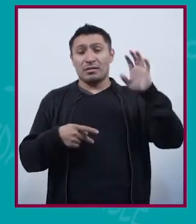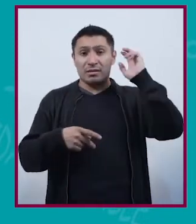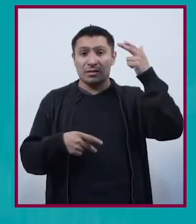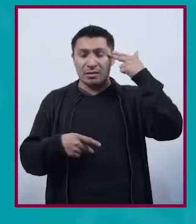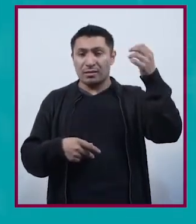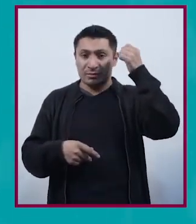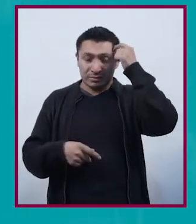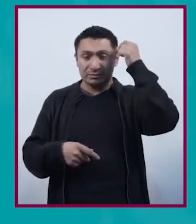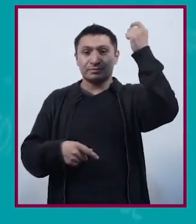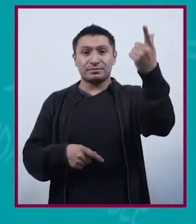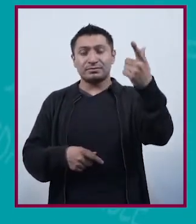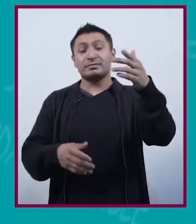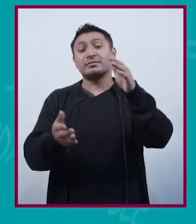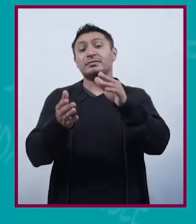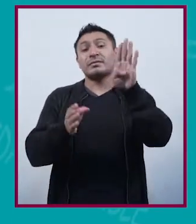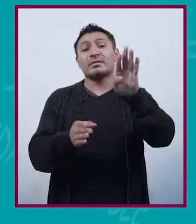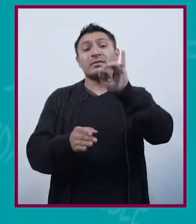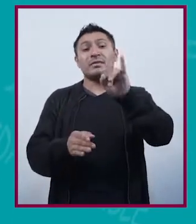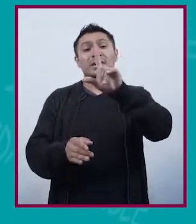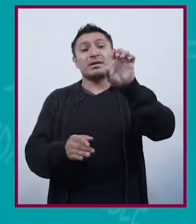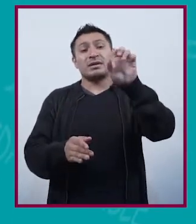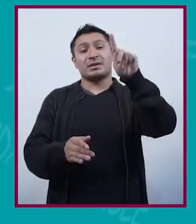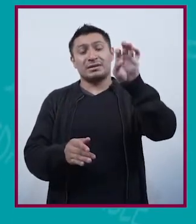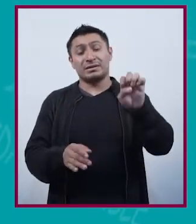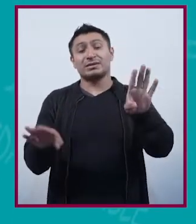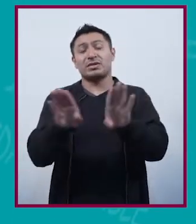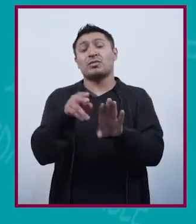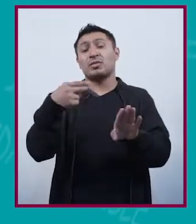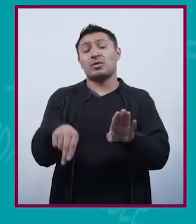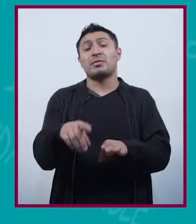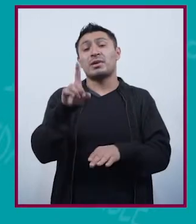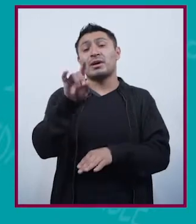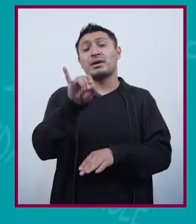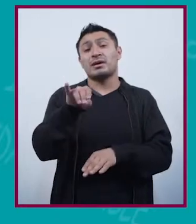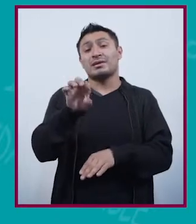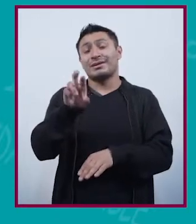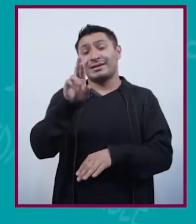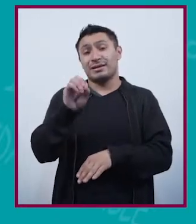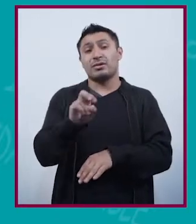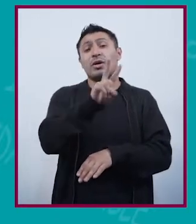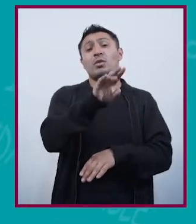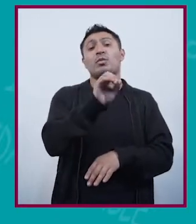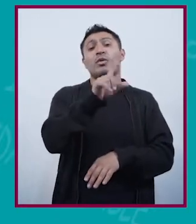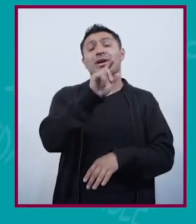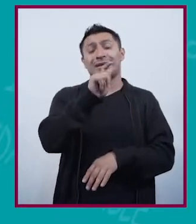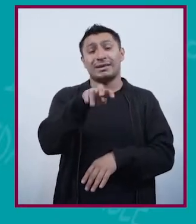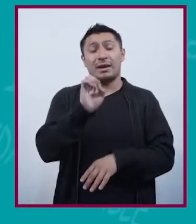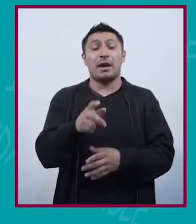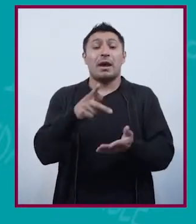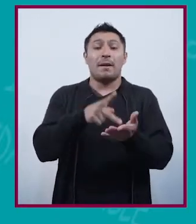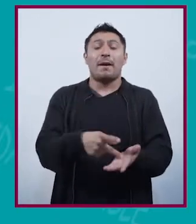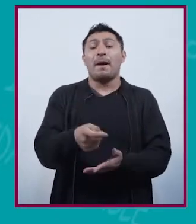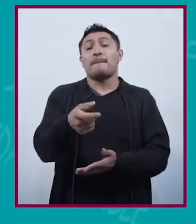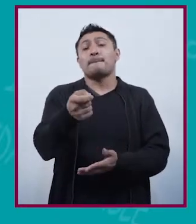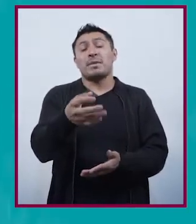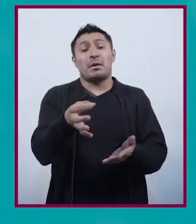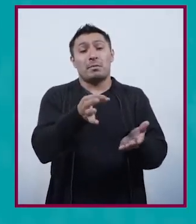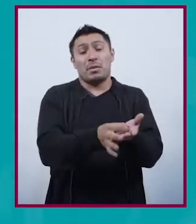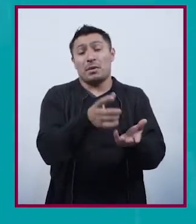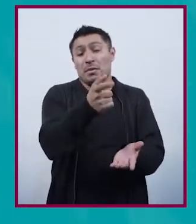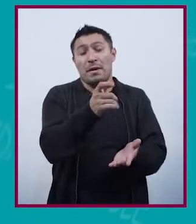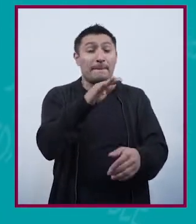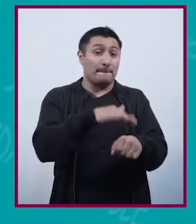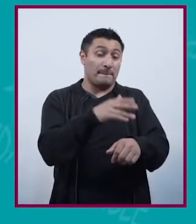Los chinos inventaron pues los billetes y los llamaron dinero volante, por aquello de que pesaban muy poquito en comparación con las